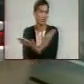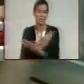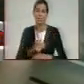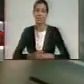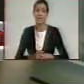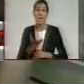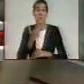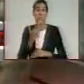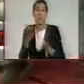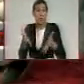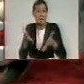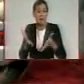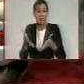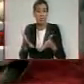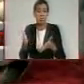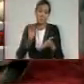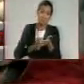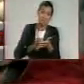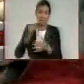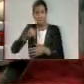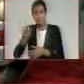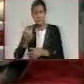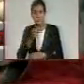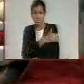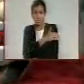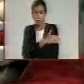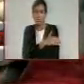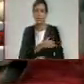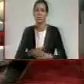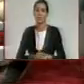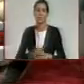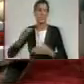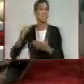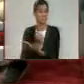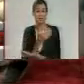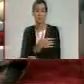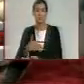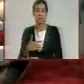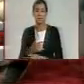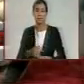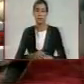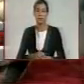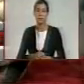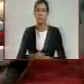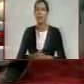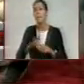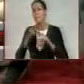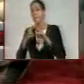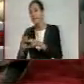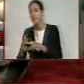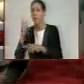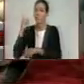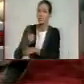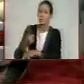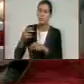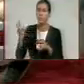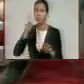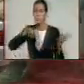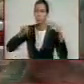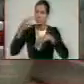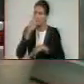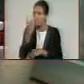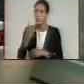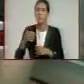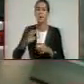si gobernaran Venezuela de nuevo, ellos comenzarían a desmontar, y está dicho allí, las carteras obligatorias de turismo, de agricultura,